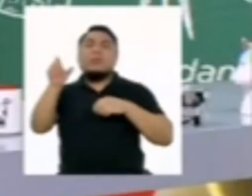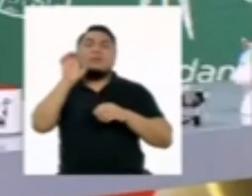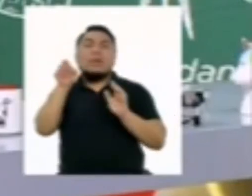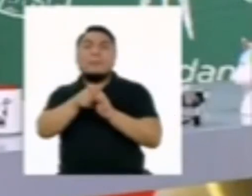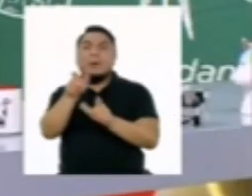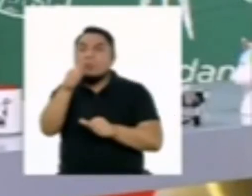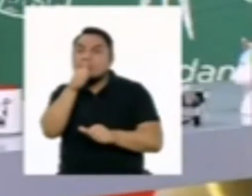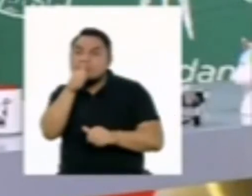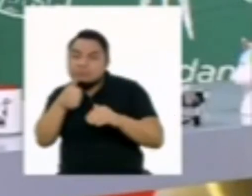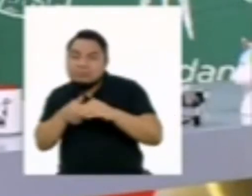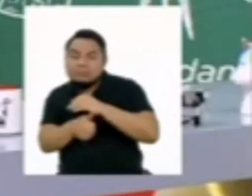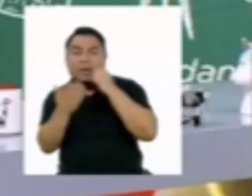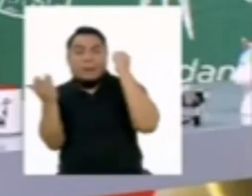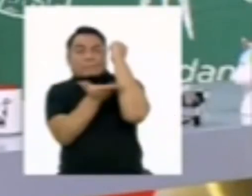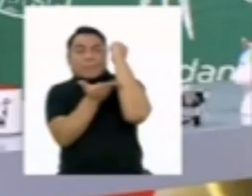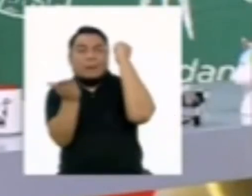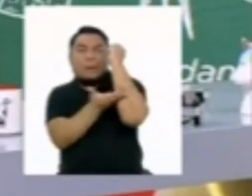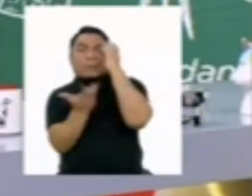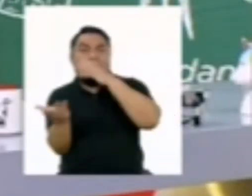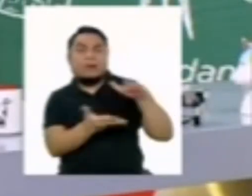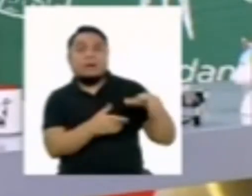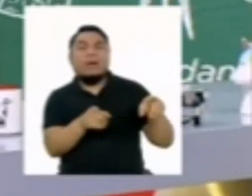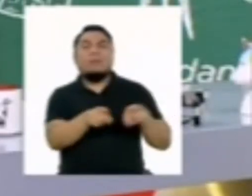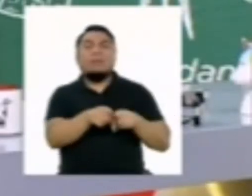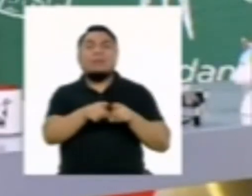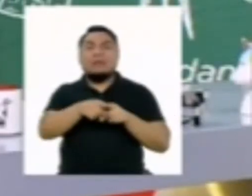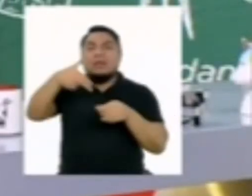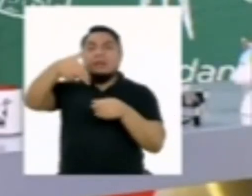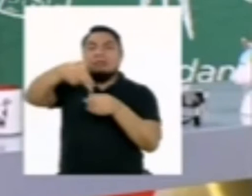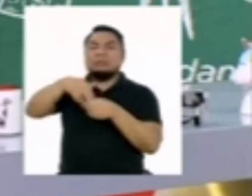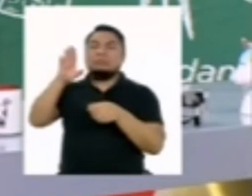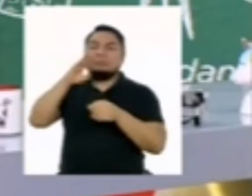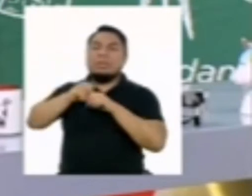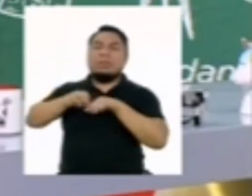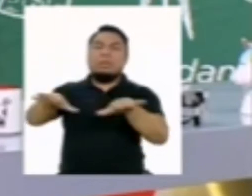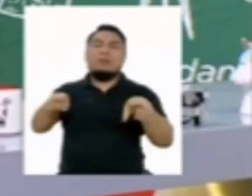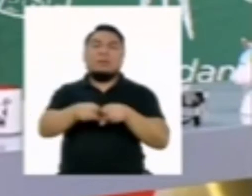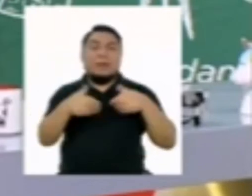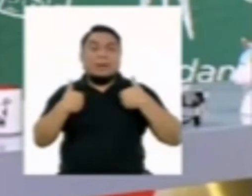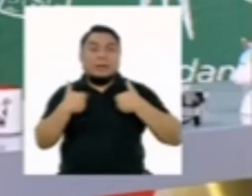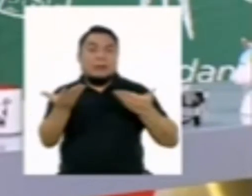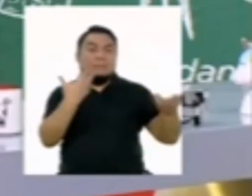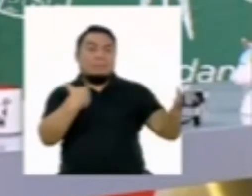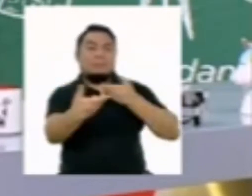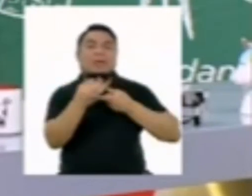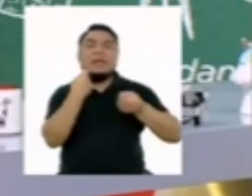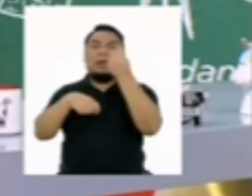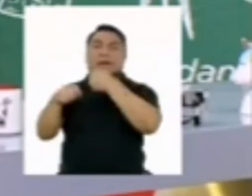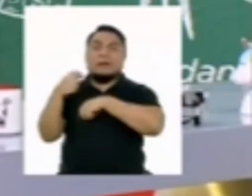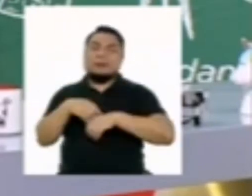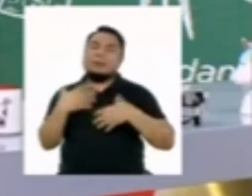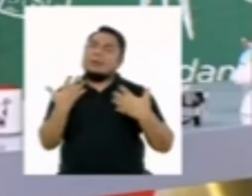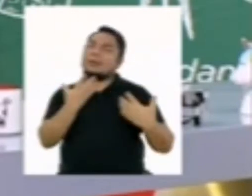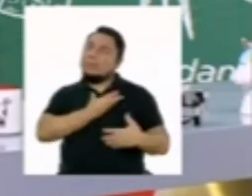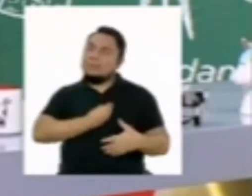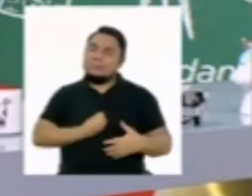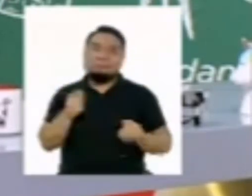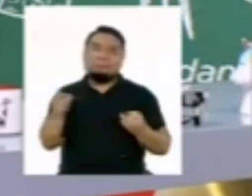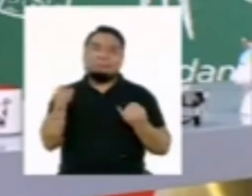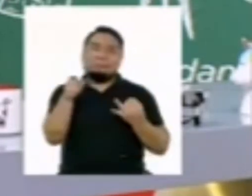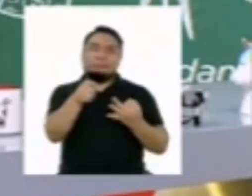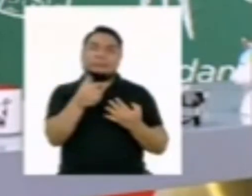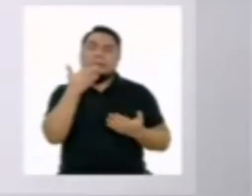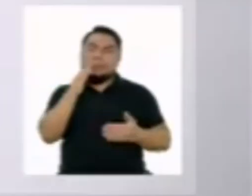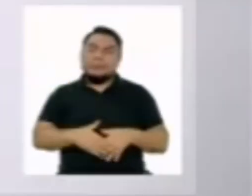por ejemplo, o de derrames de relaves mineros, de venta de animales silvestres en mercados. Es muy triste enterarse de todas